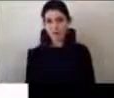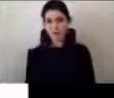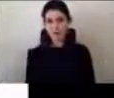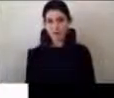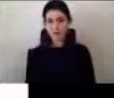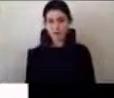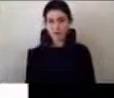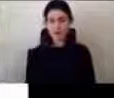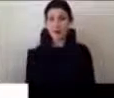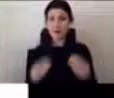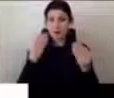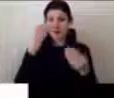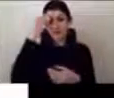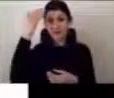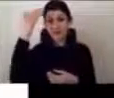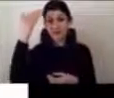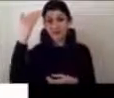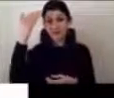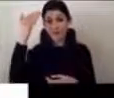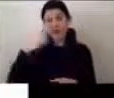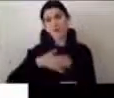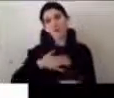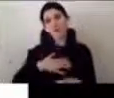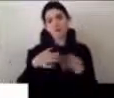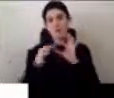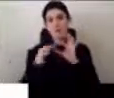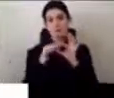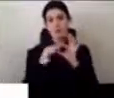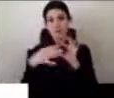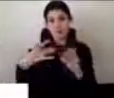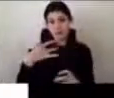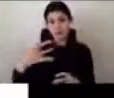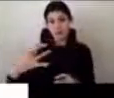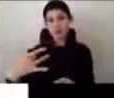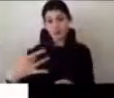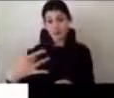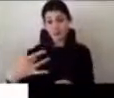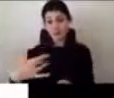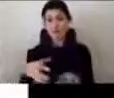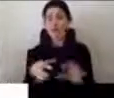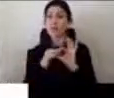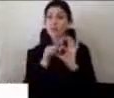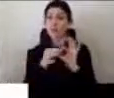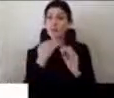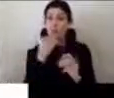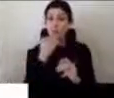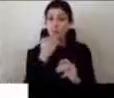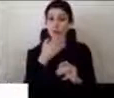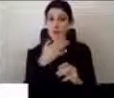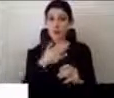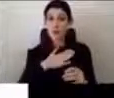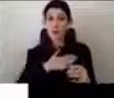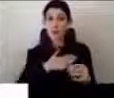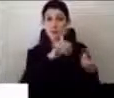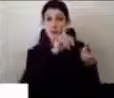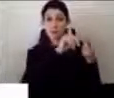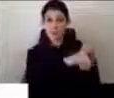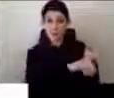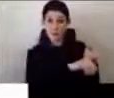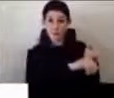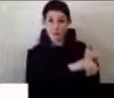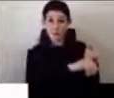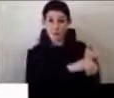Buenos días. Quiero agradecer también la invitación y agradecer también a mi marido que colaboró conmigo en